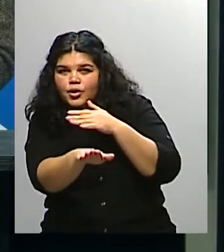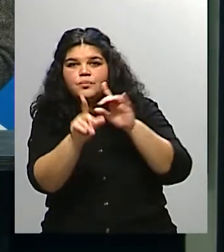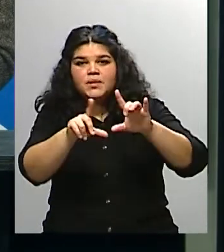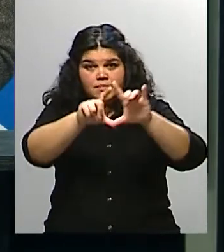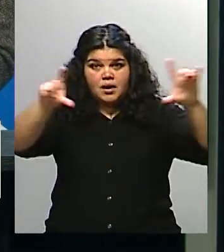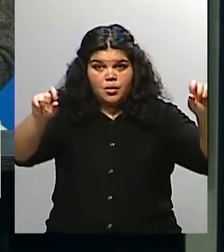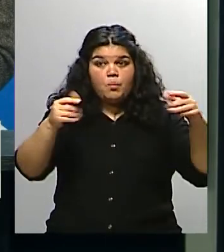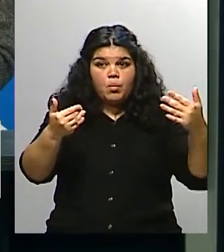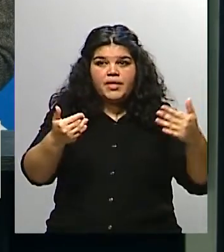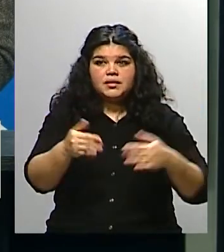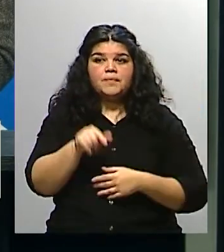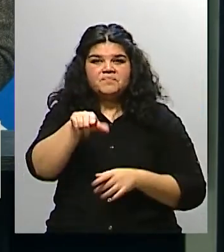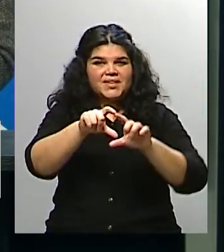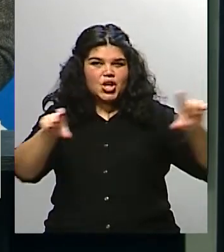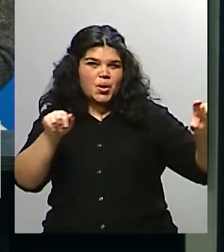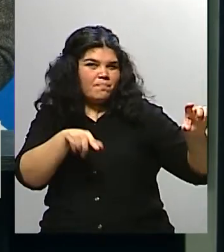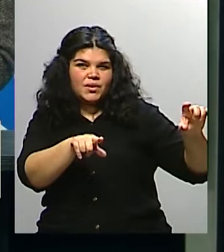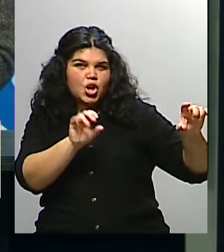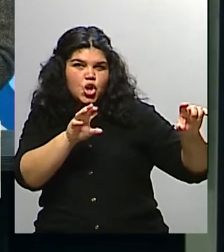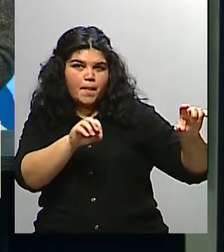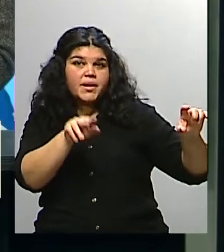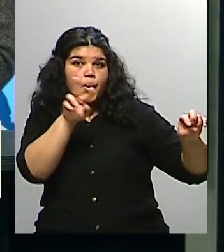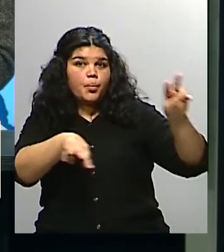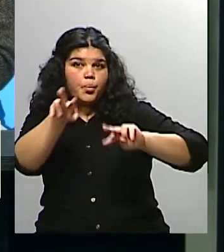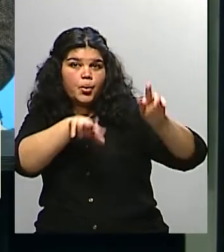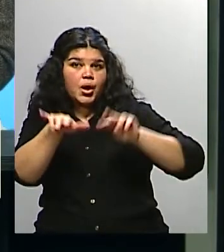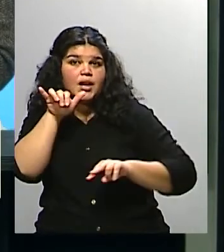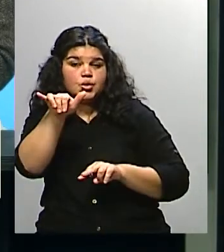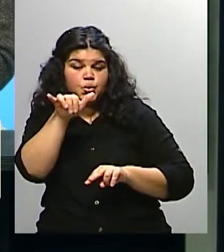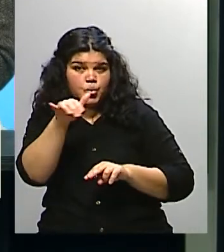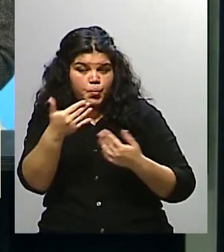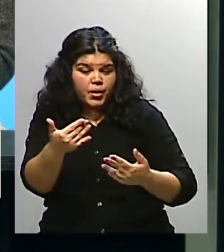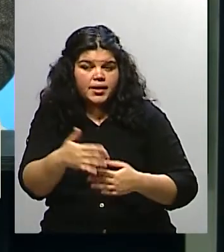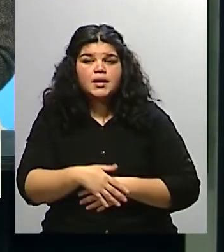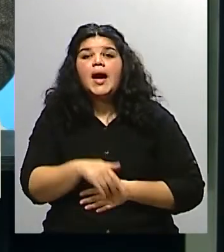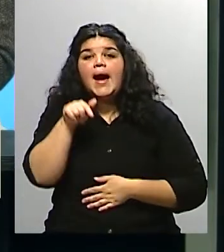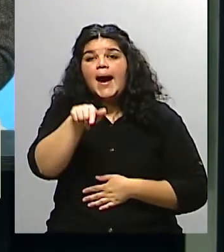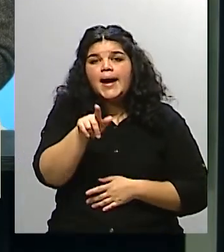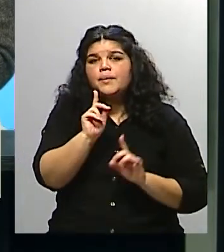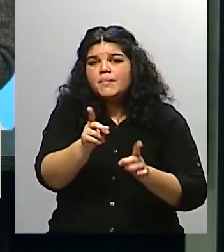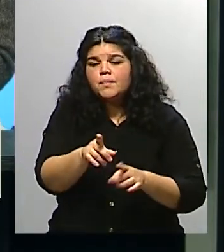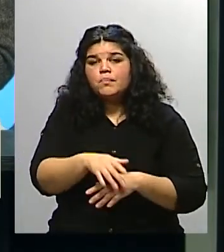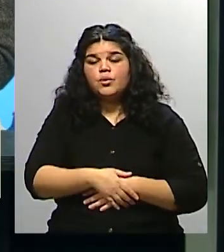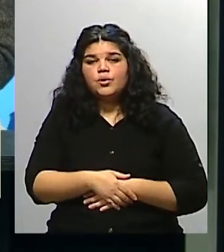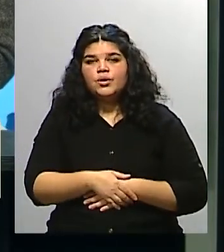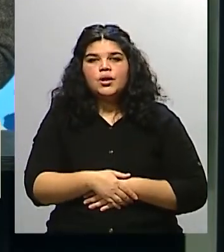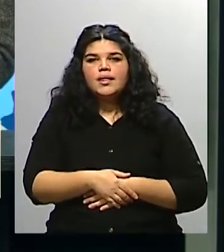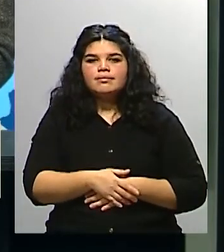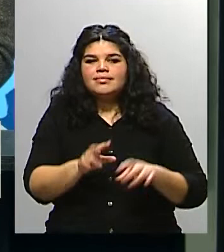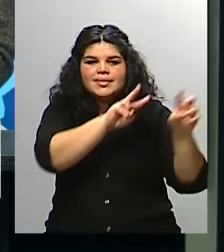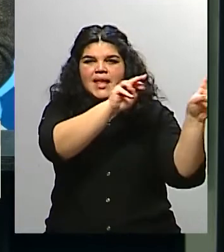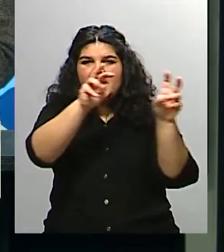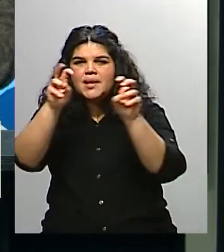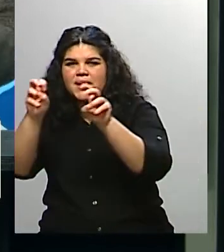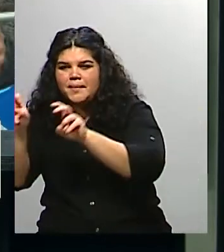dos versiones y me parece que es un muy buen ejemplo de cómo se combina todos los temas que hemos estado hablando y particularmente